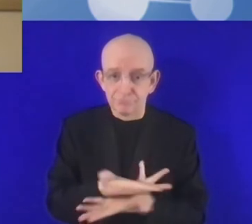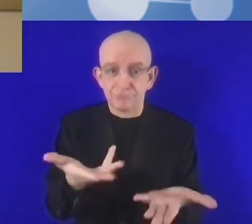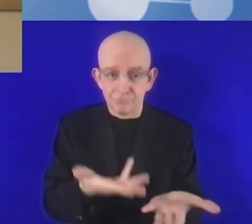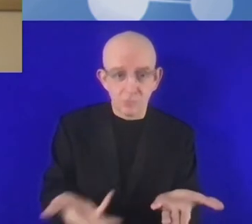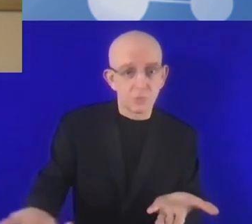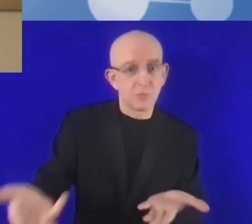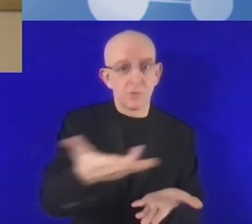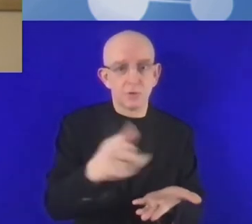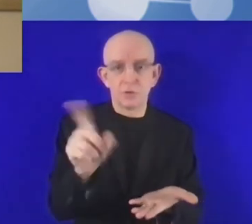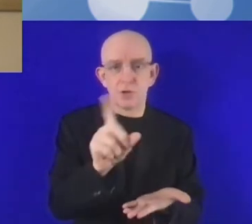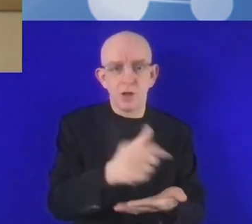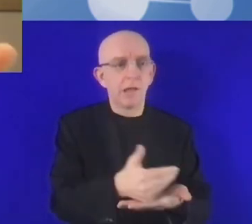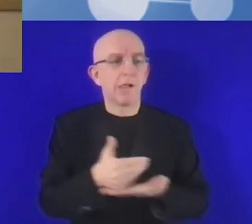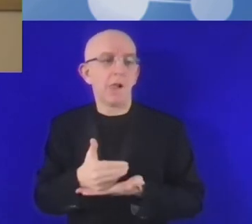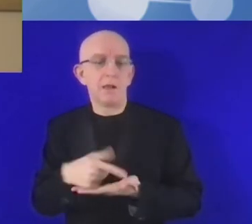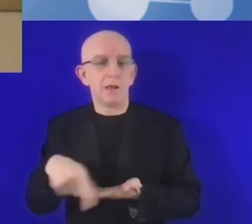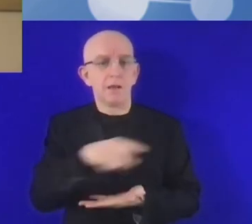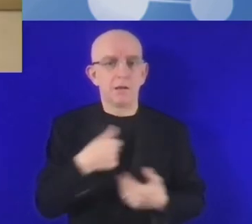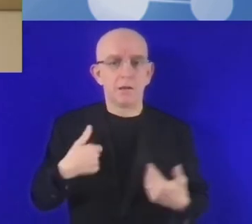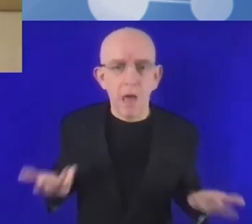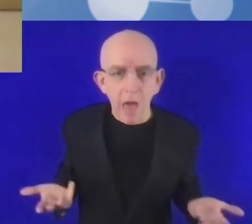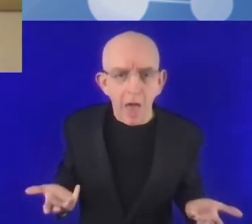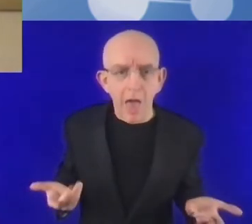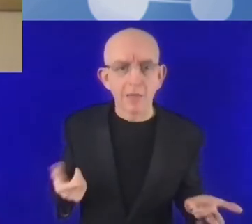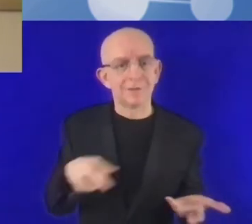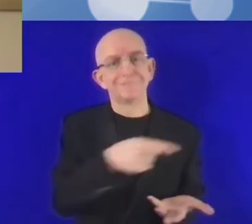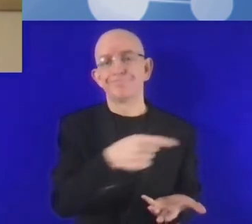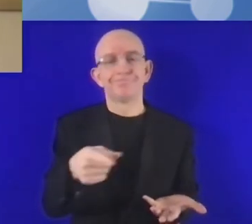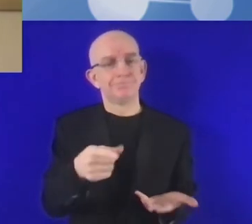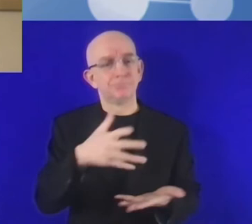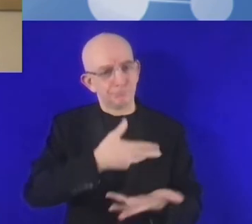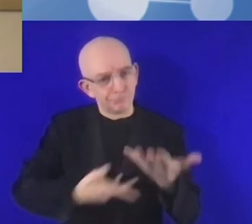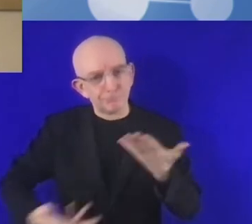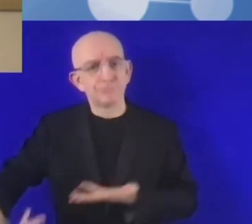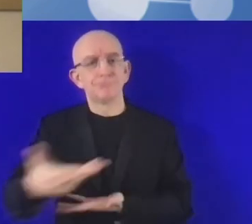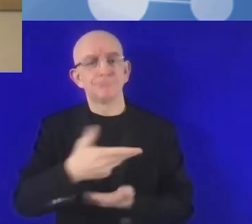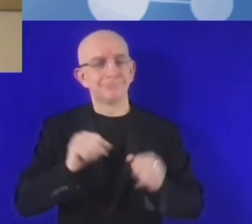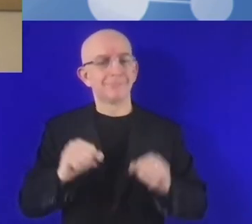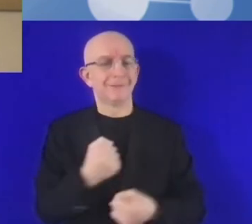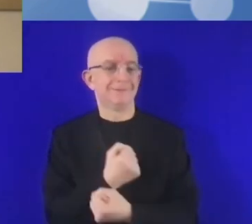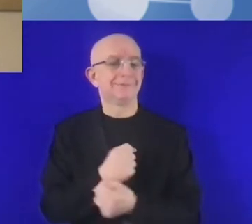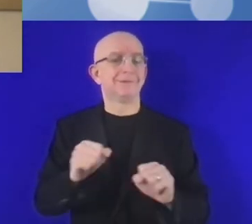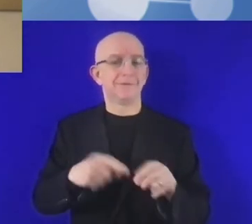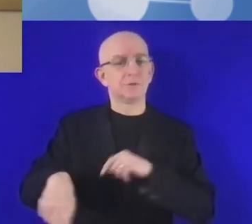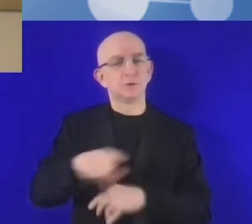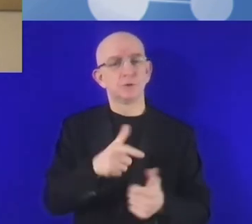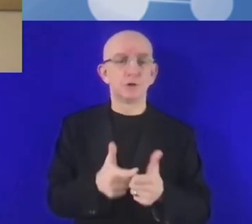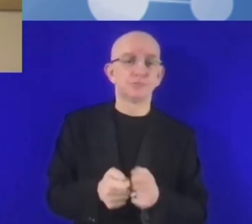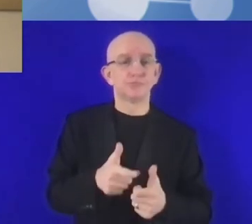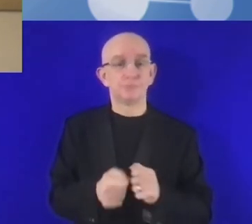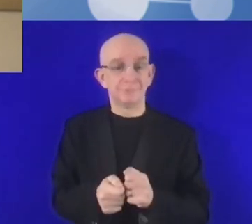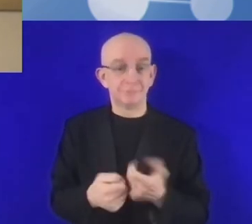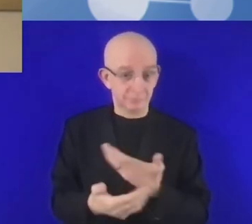el flujo libre de la información, pero al mismo tiempo queremos velar por la seguridad del Internet. Estos